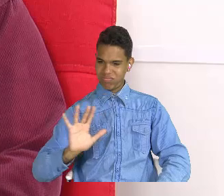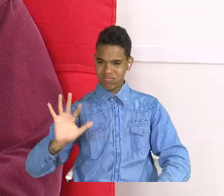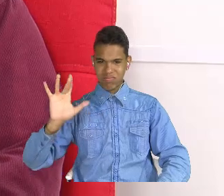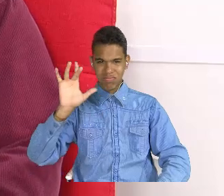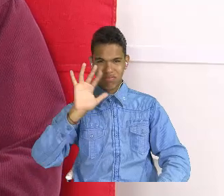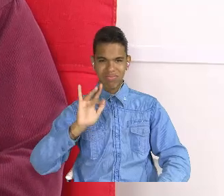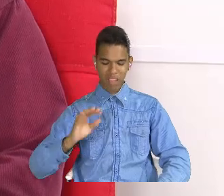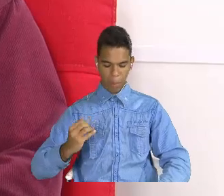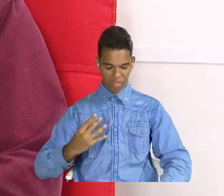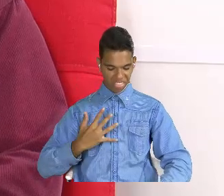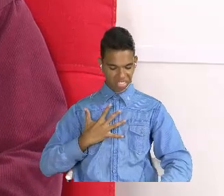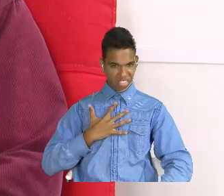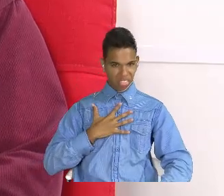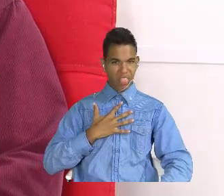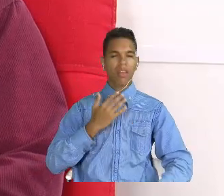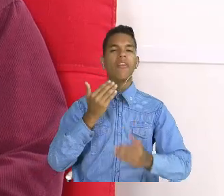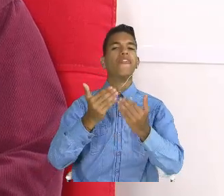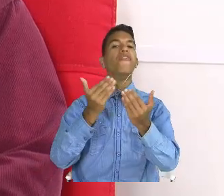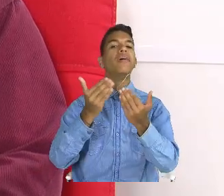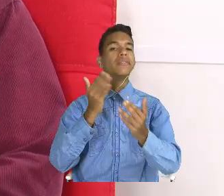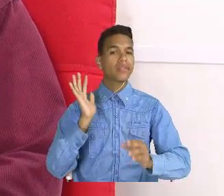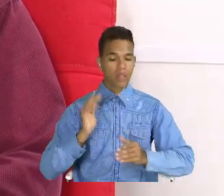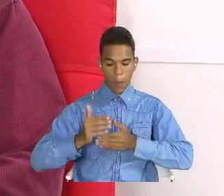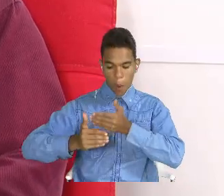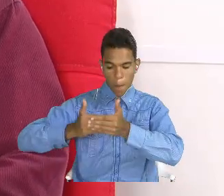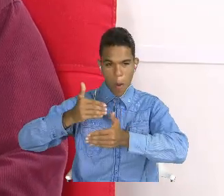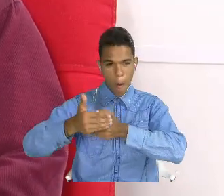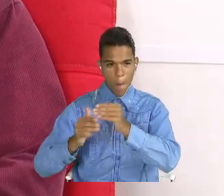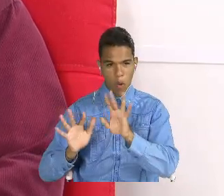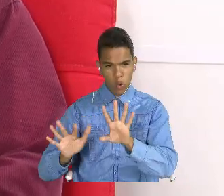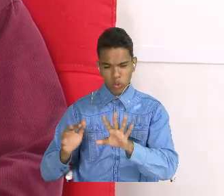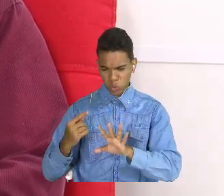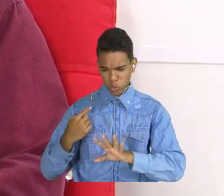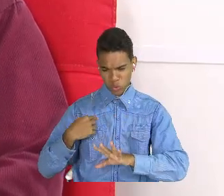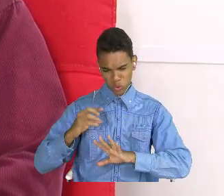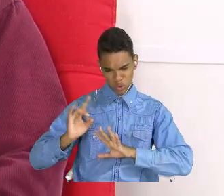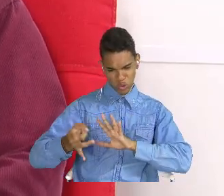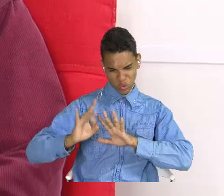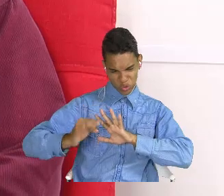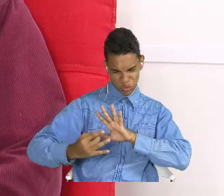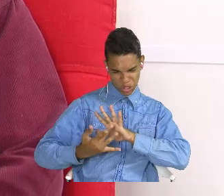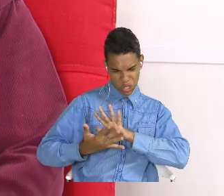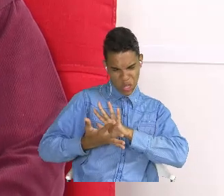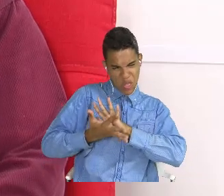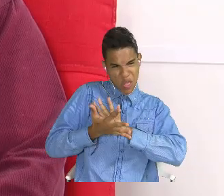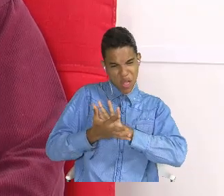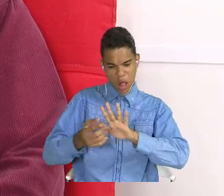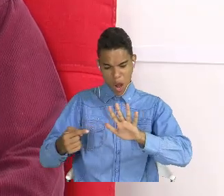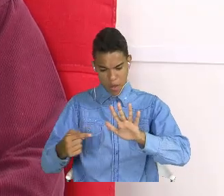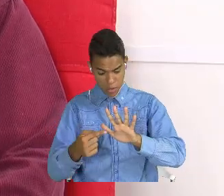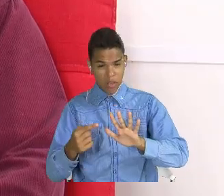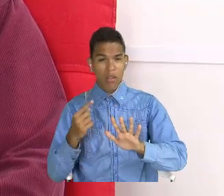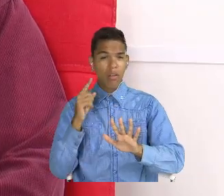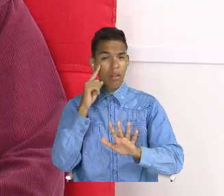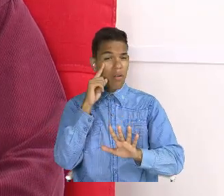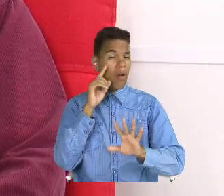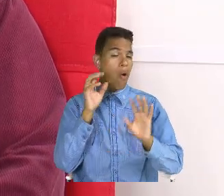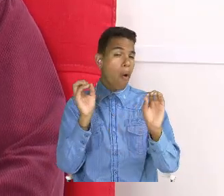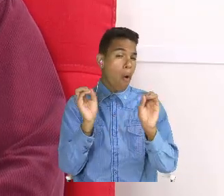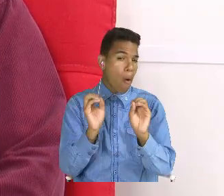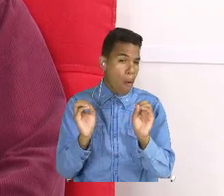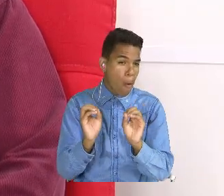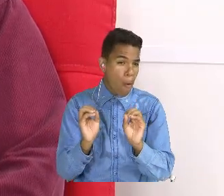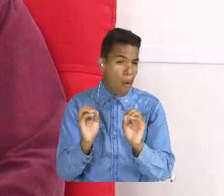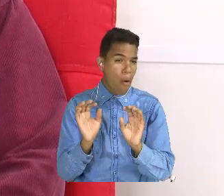coloniza ahí y esto comienza a producir una sepsis, un proceso infeccioso local que puede llevar,